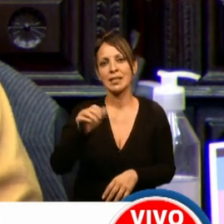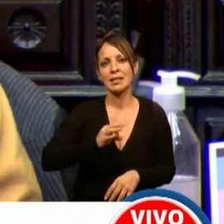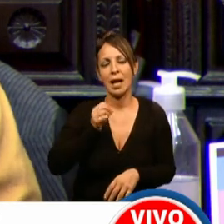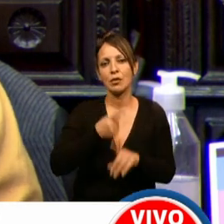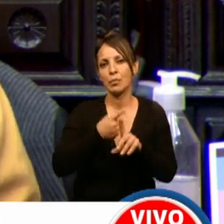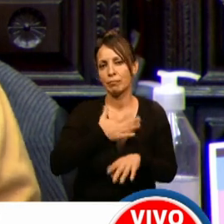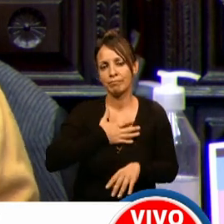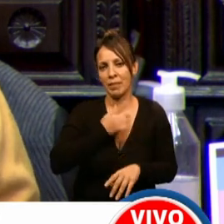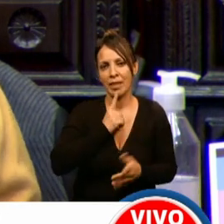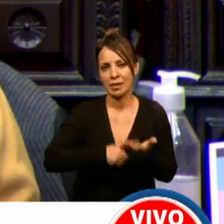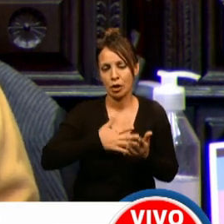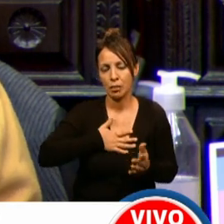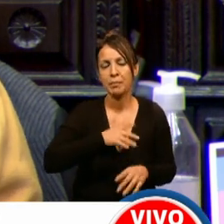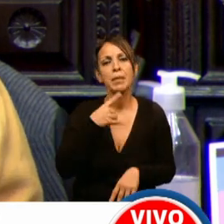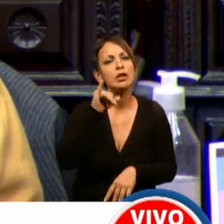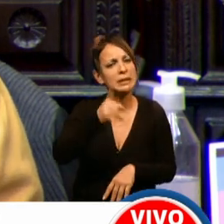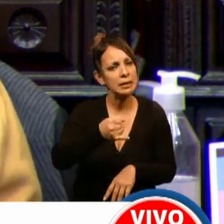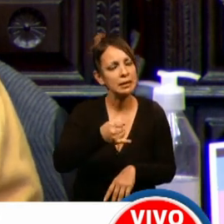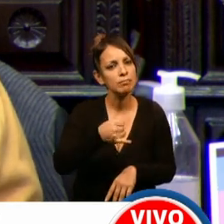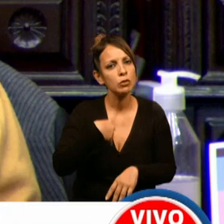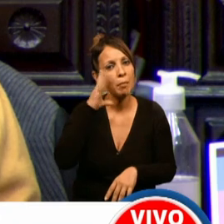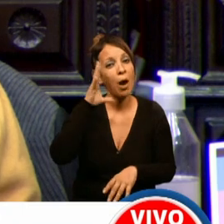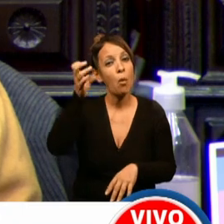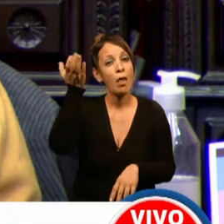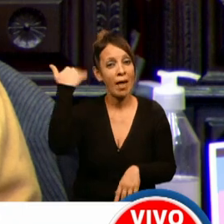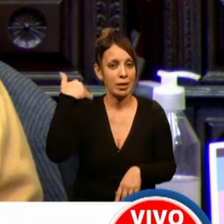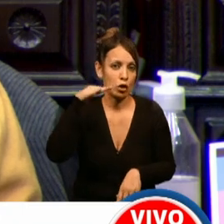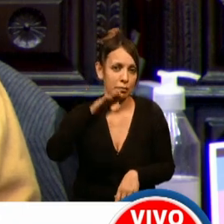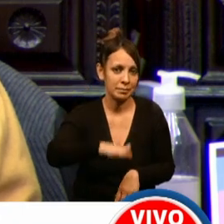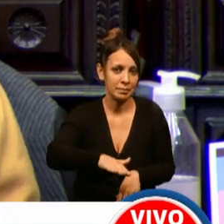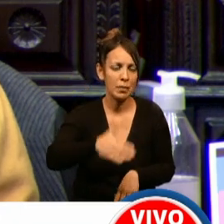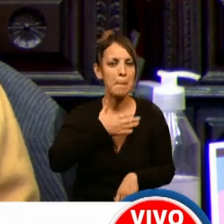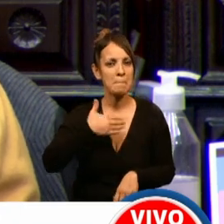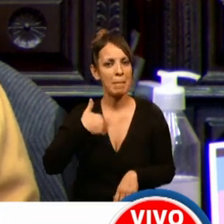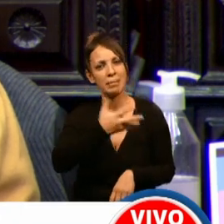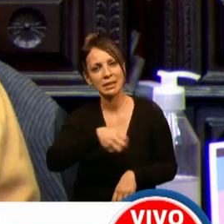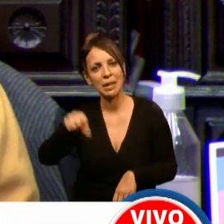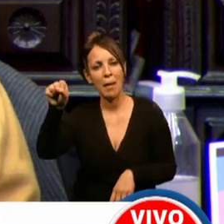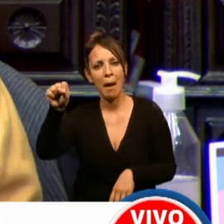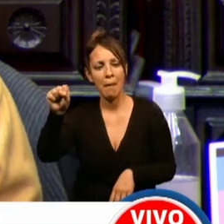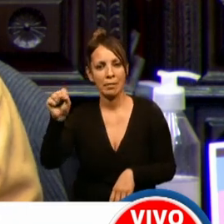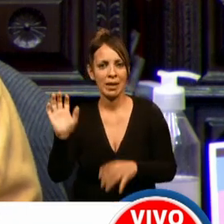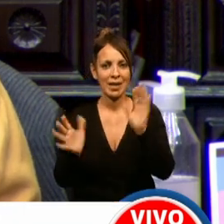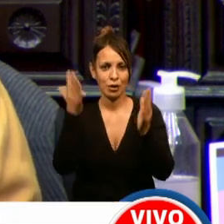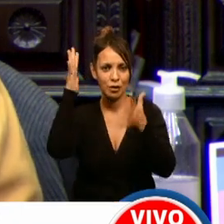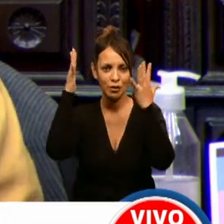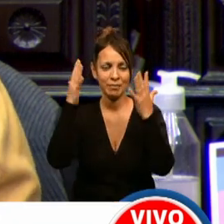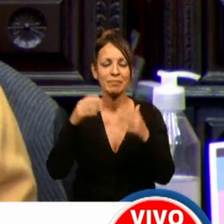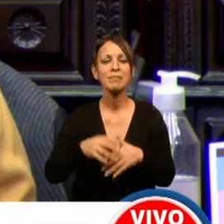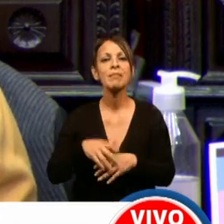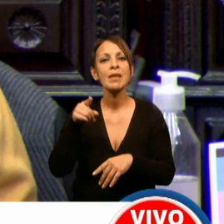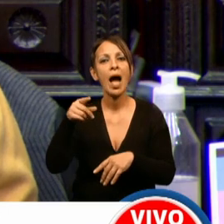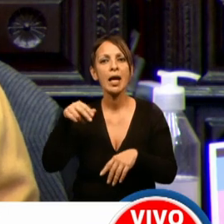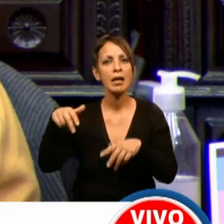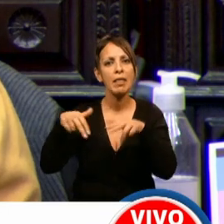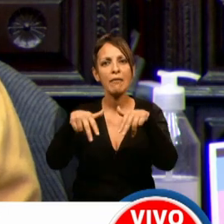adopción pero sí recuerdo que cuando era chica mi mamá nos llevaba al carnaval al corso donde había